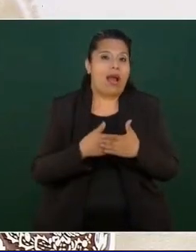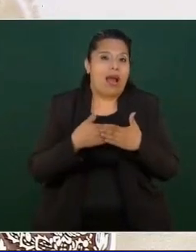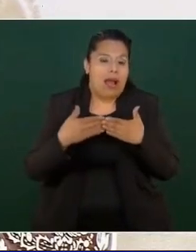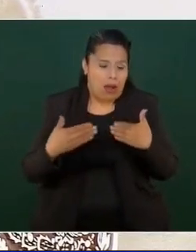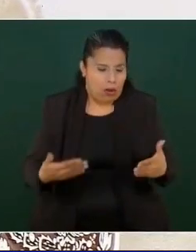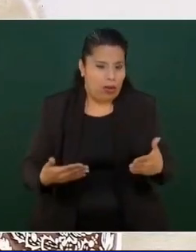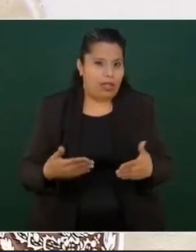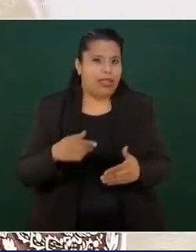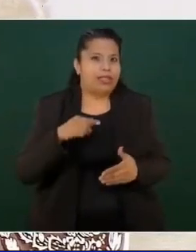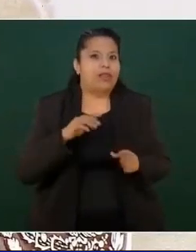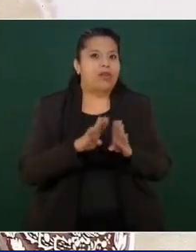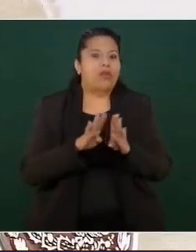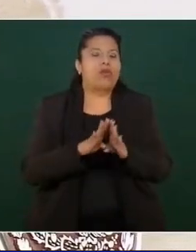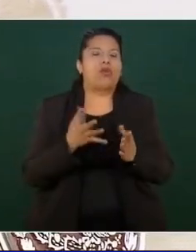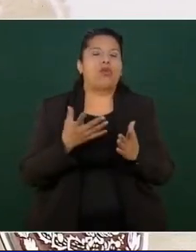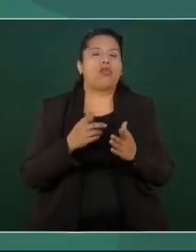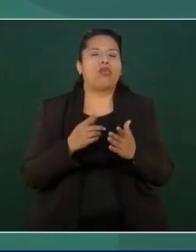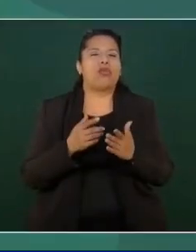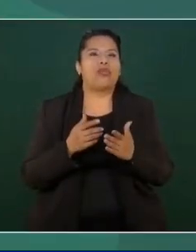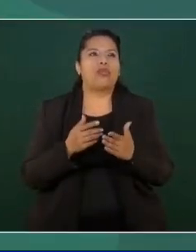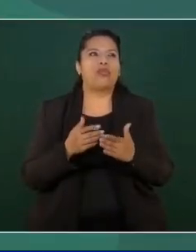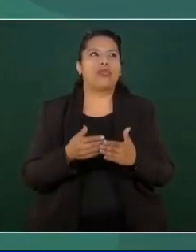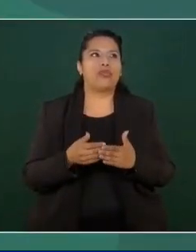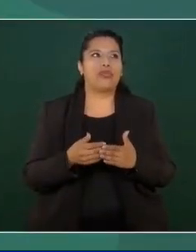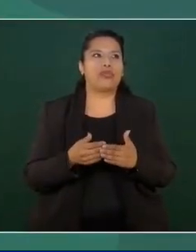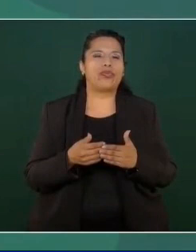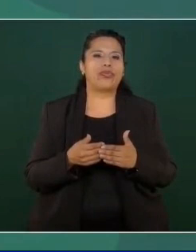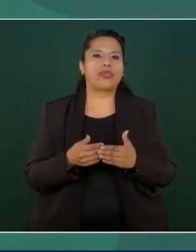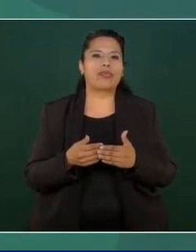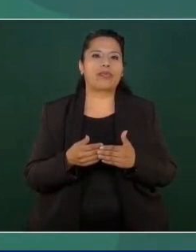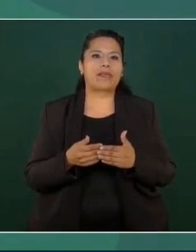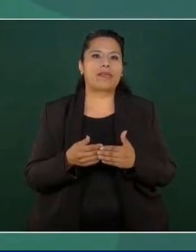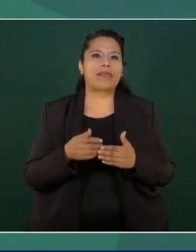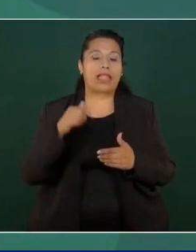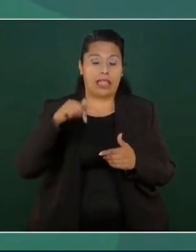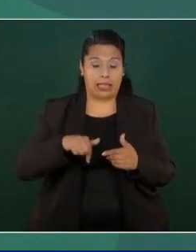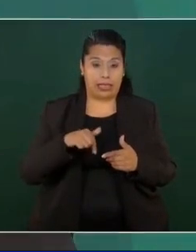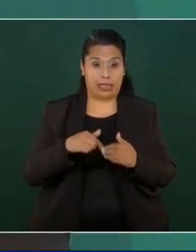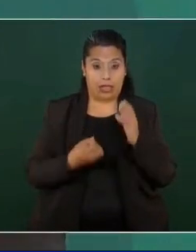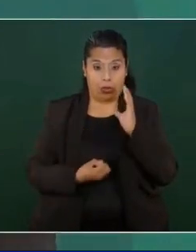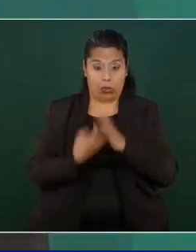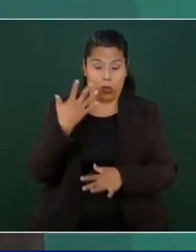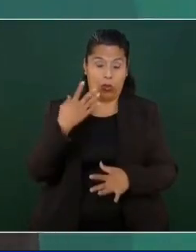embargo, como hay una buena política